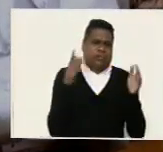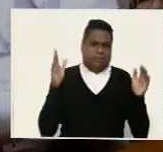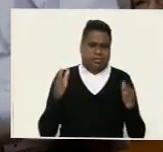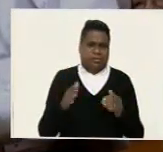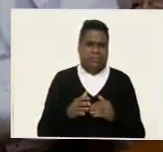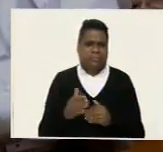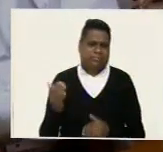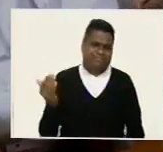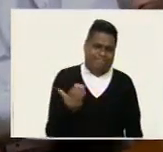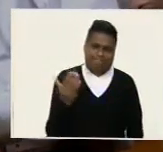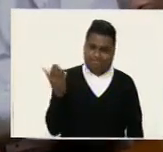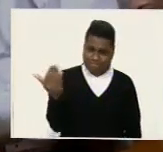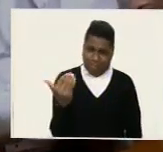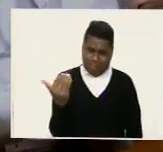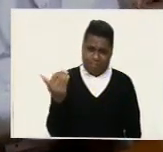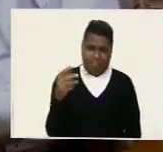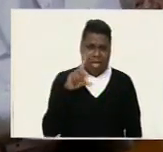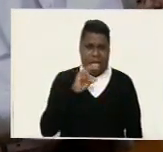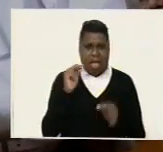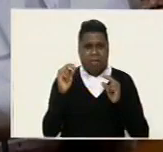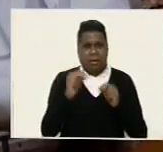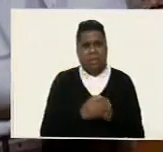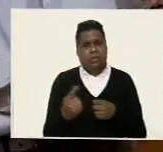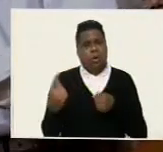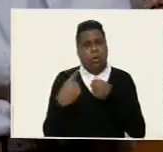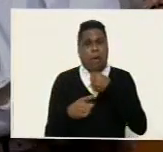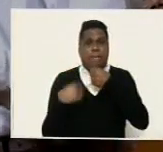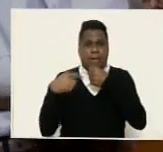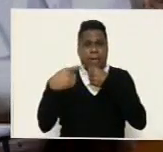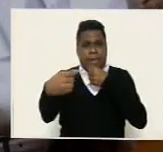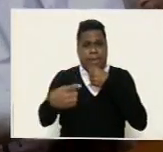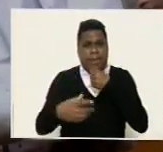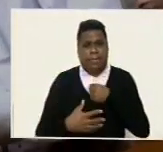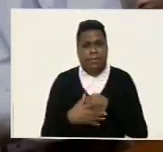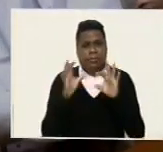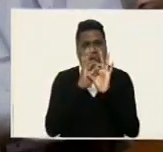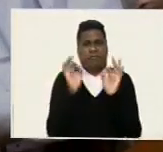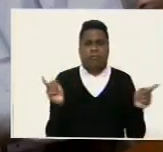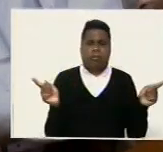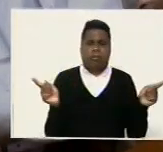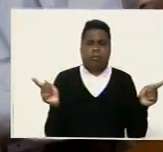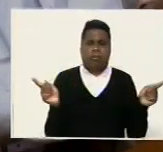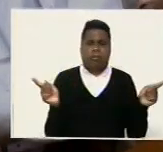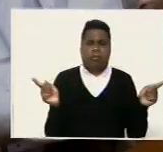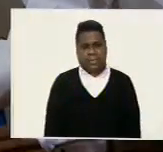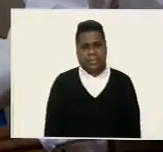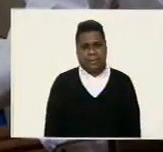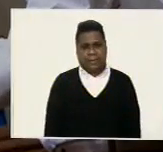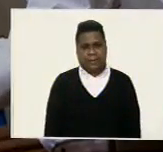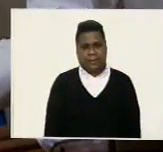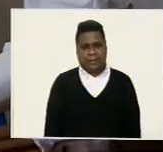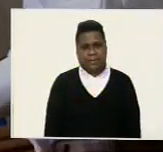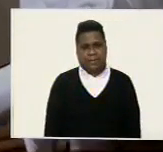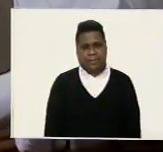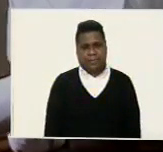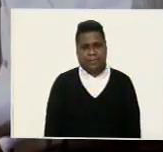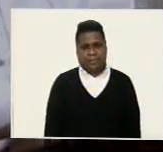pero iba a intervenir de manera muy resumida. No hay problema.